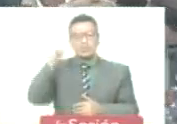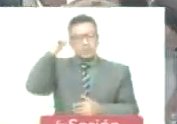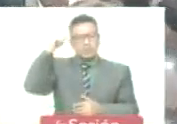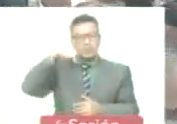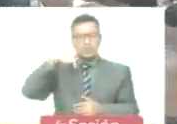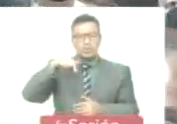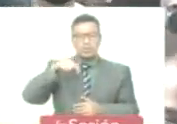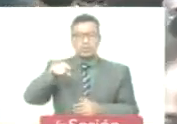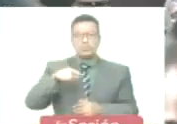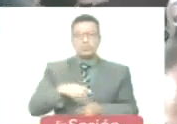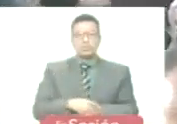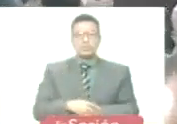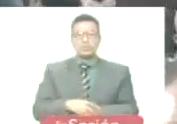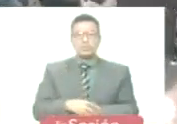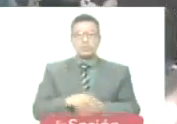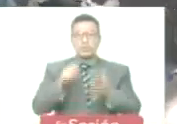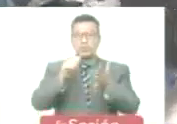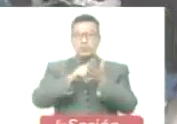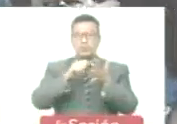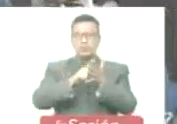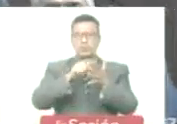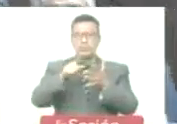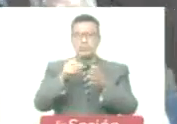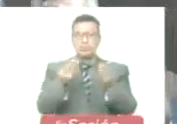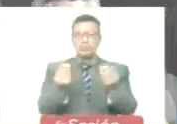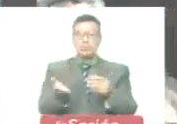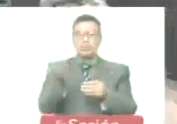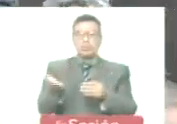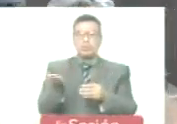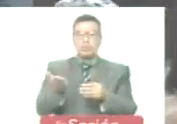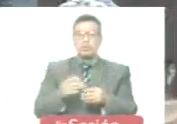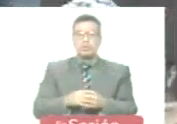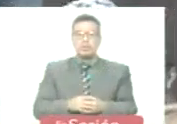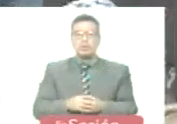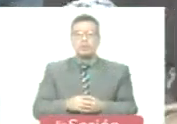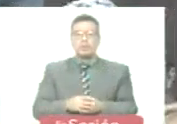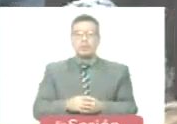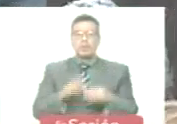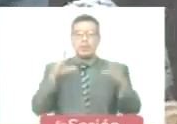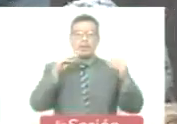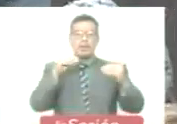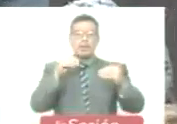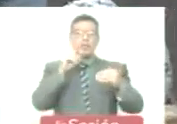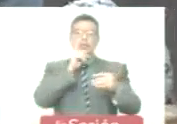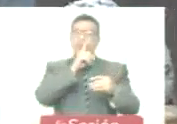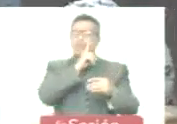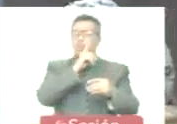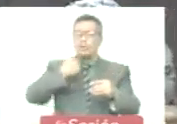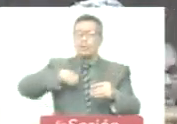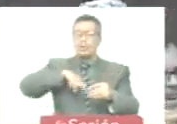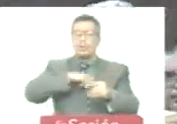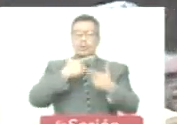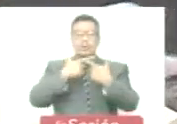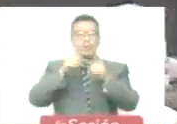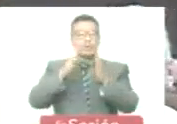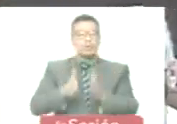aquí en un punto tan importante como lo es hablar del nombre de nuestro libertador Simón